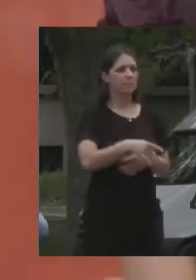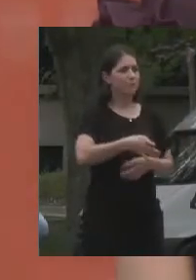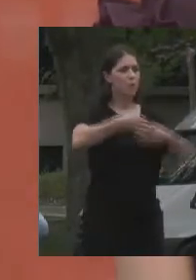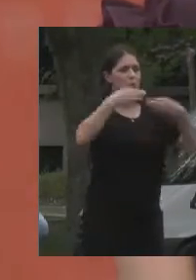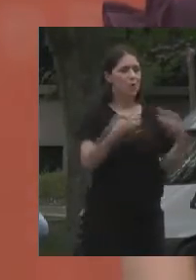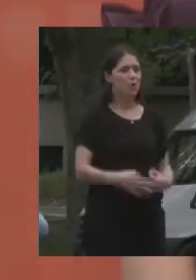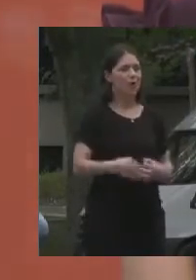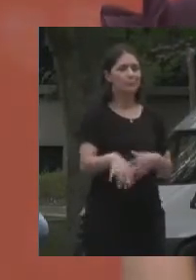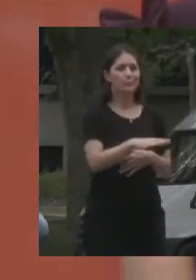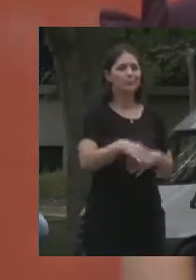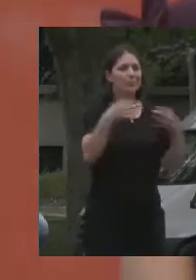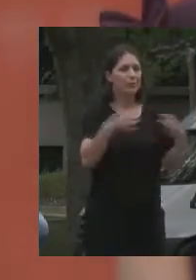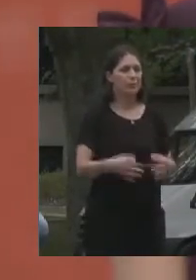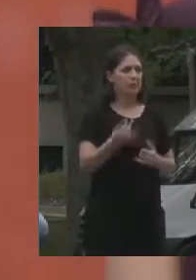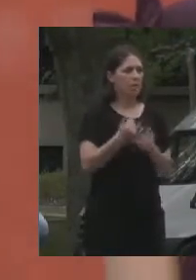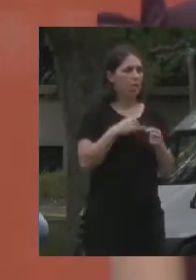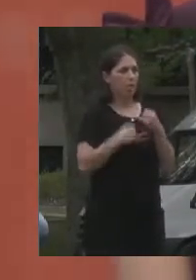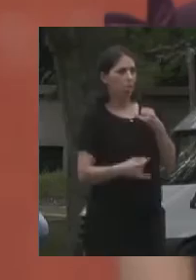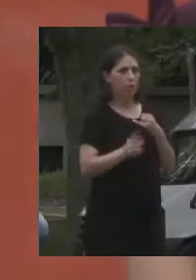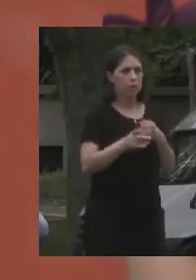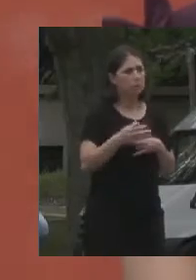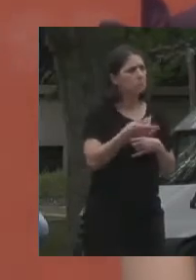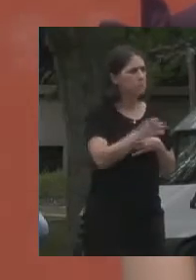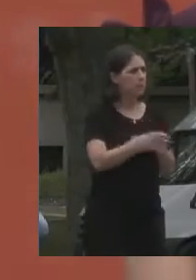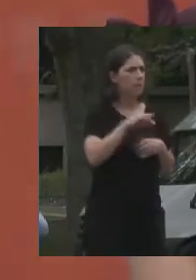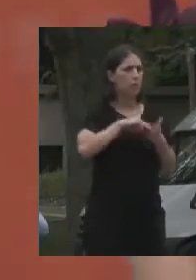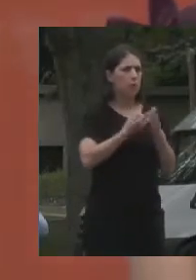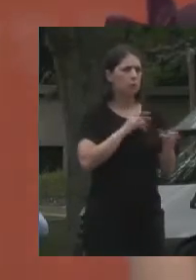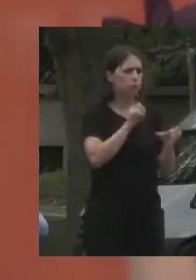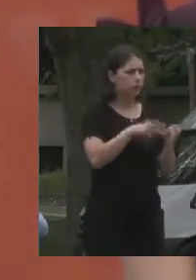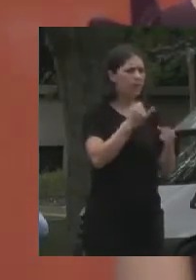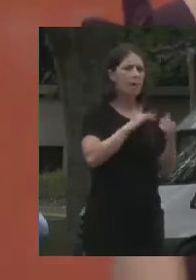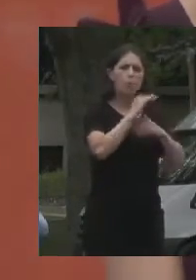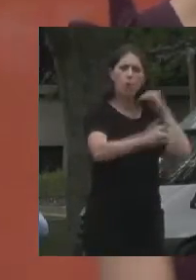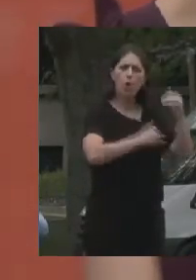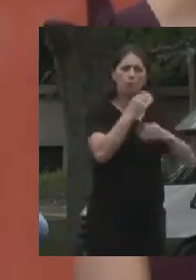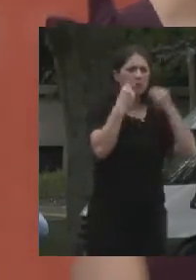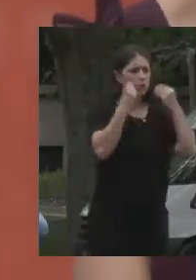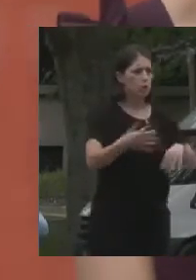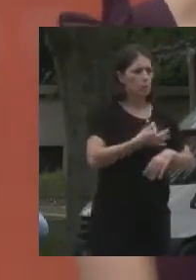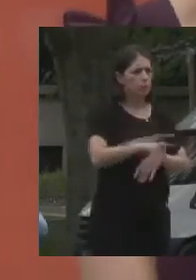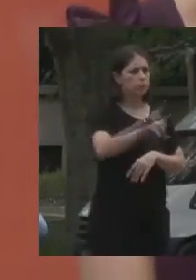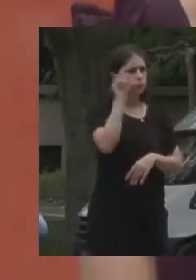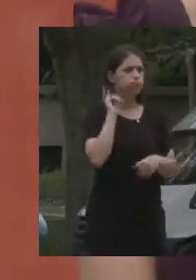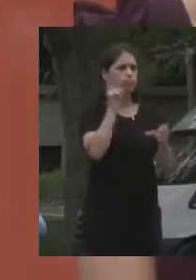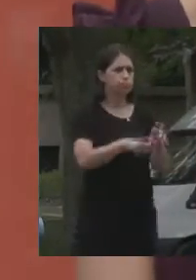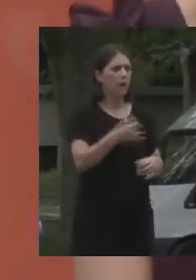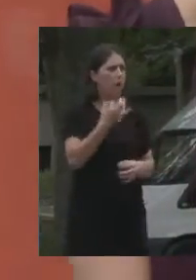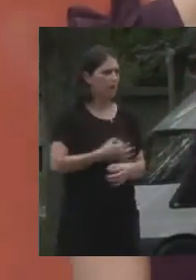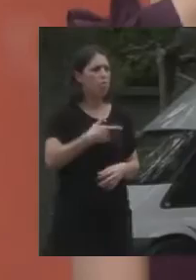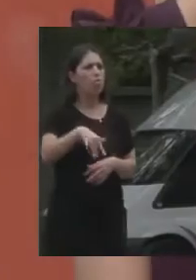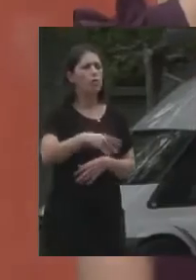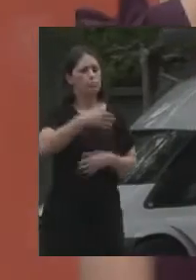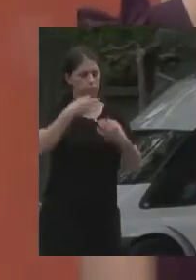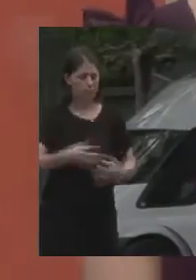correcto, sabe que non ten metido a pata, sabe que está a formar parte do proceso histórico decisivo, sabe que está no lugar onde se ten que estar, onde